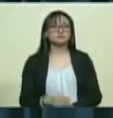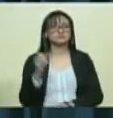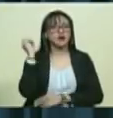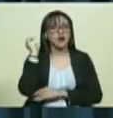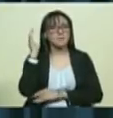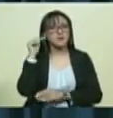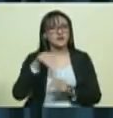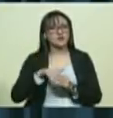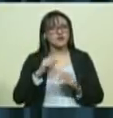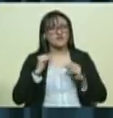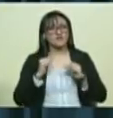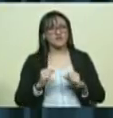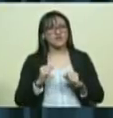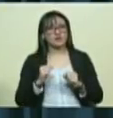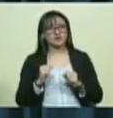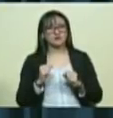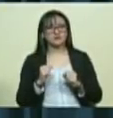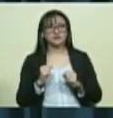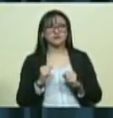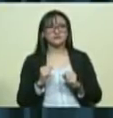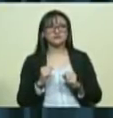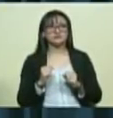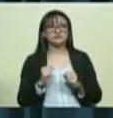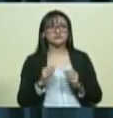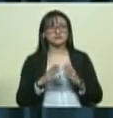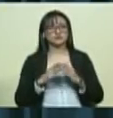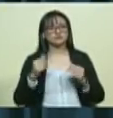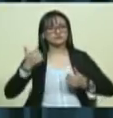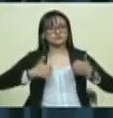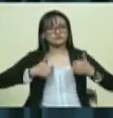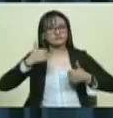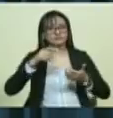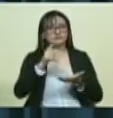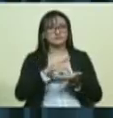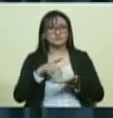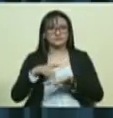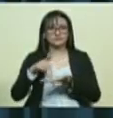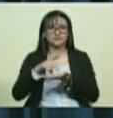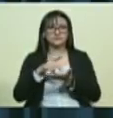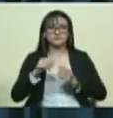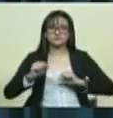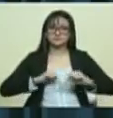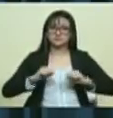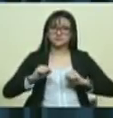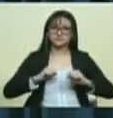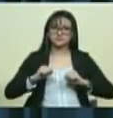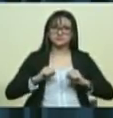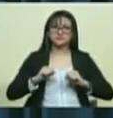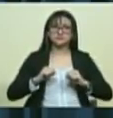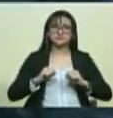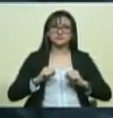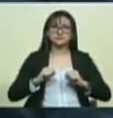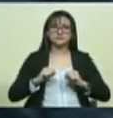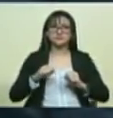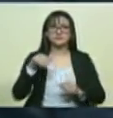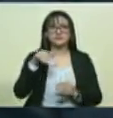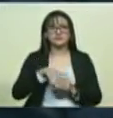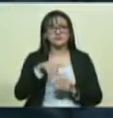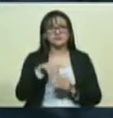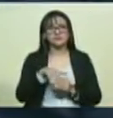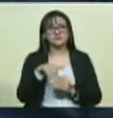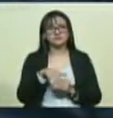intensa todos los candidatos participaron de manera activa en este evento electoral